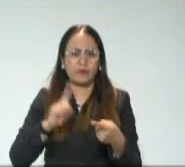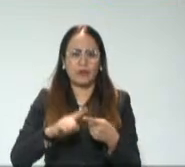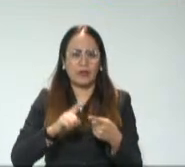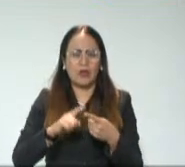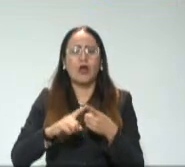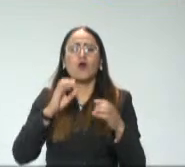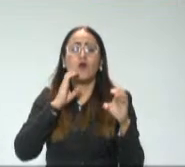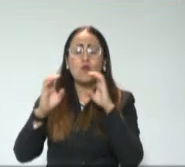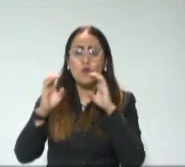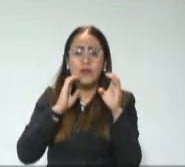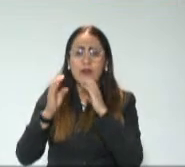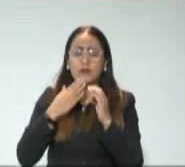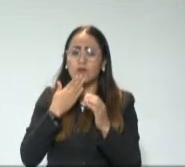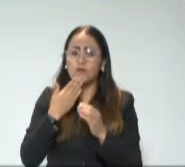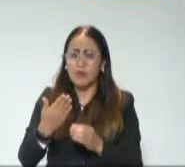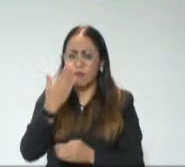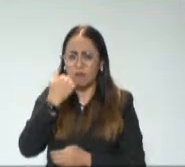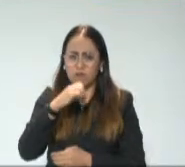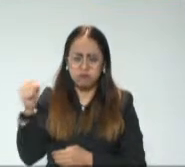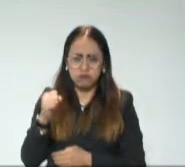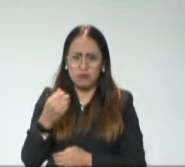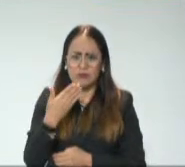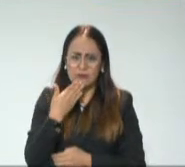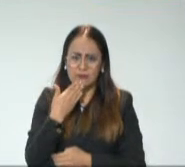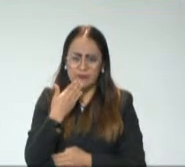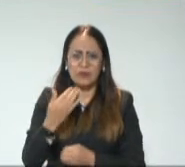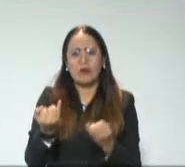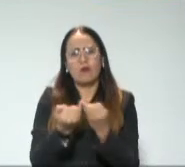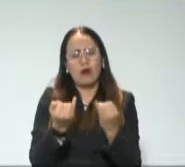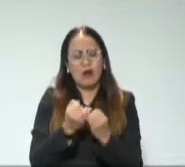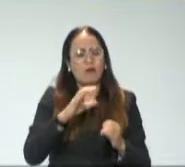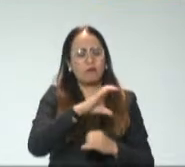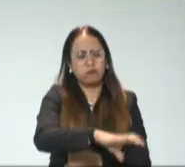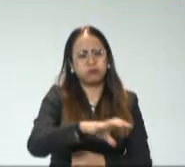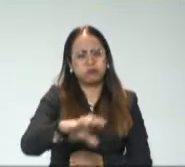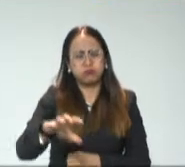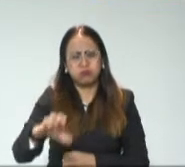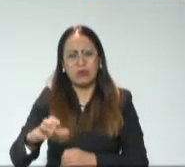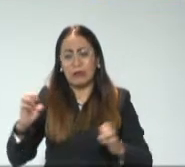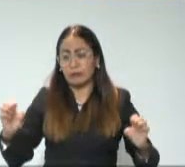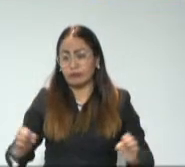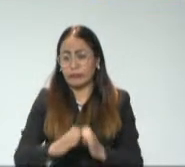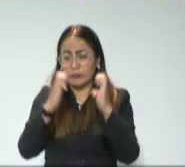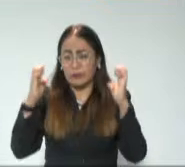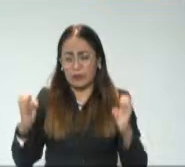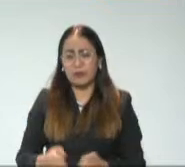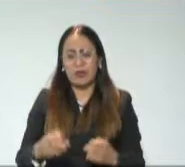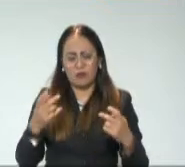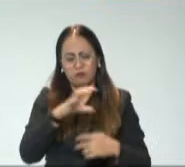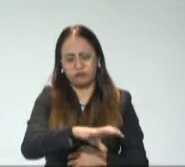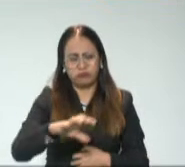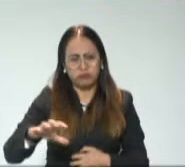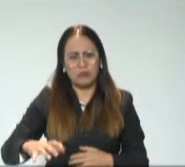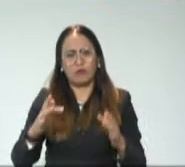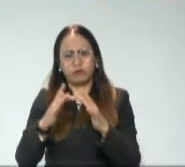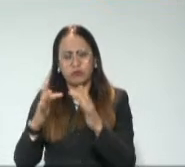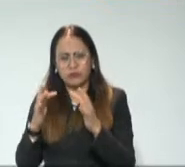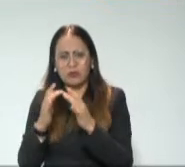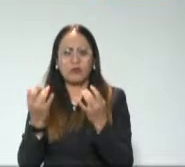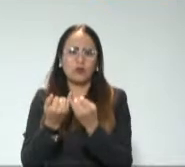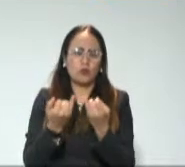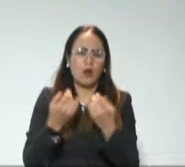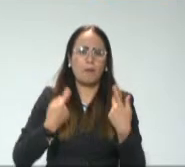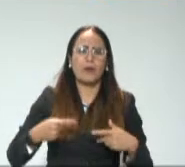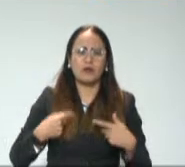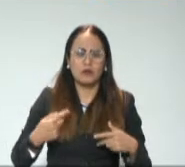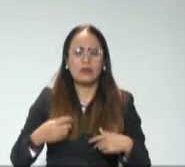la comunicación sobre la información que necesitan las personas y las comunidades durante una emergencia esto a fin de evitar enfermedades y en